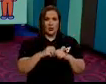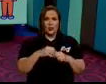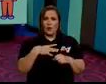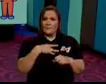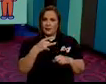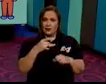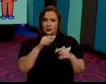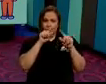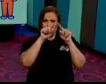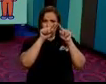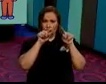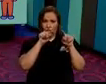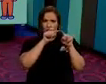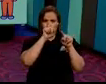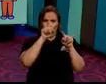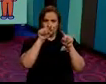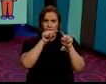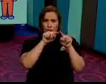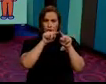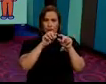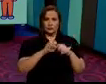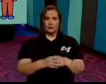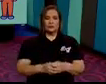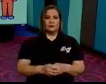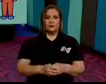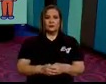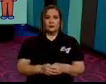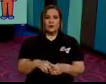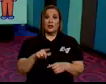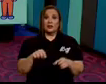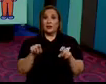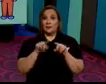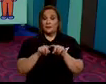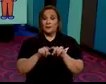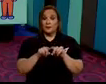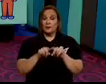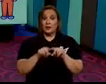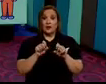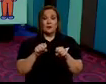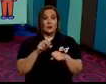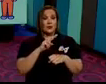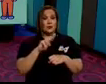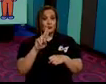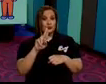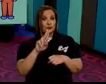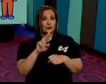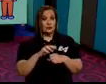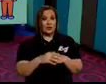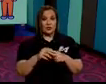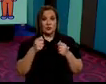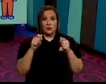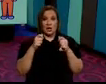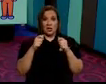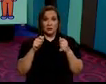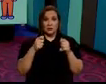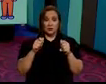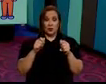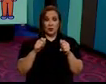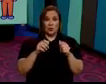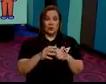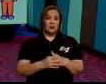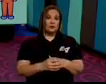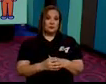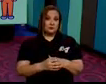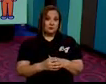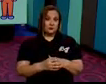siguiente. En un cartón o un papel de construcción como este, podemos realizar la misma